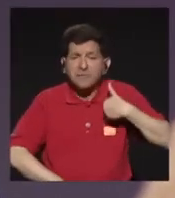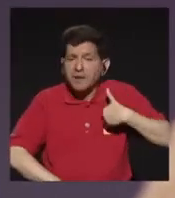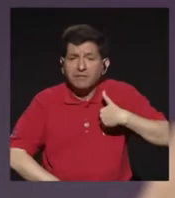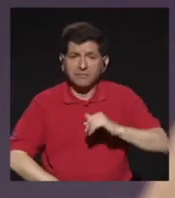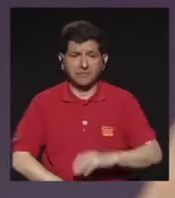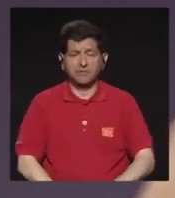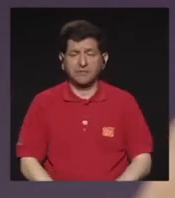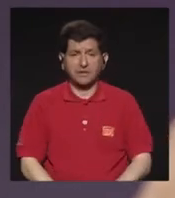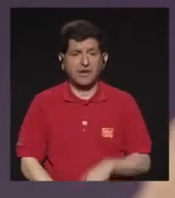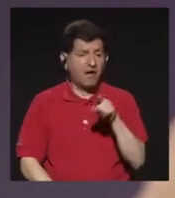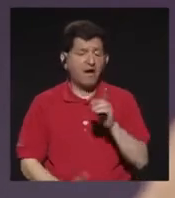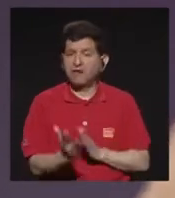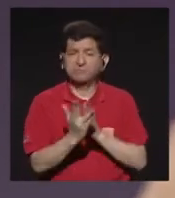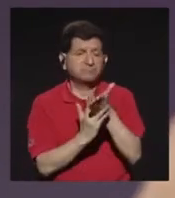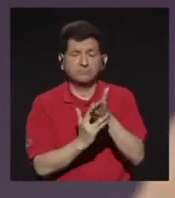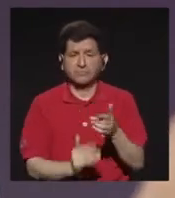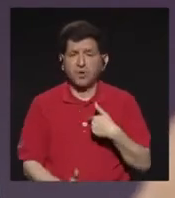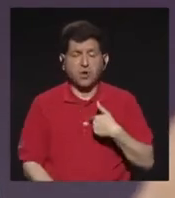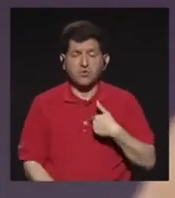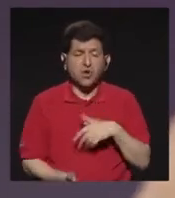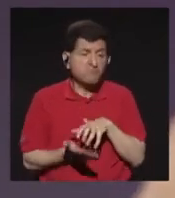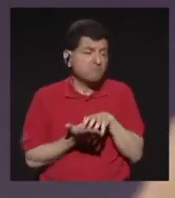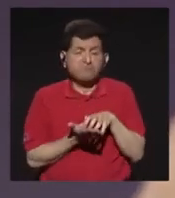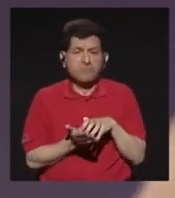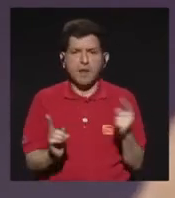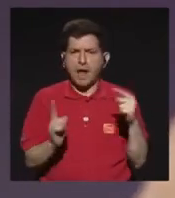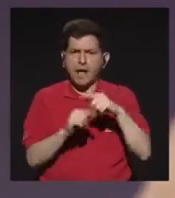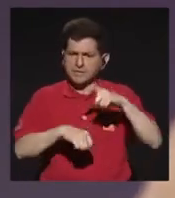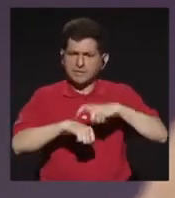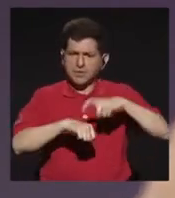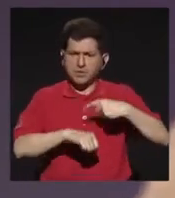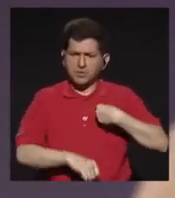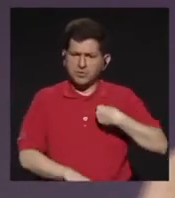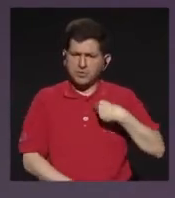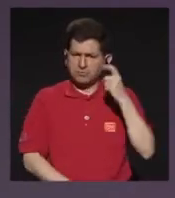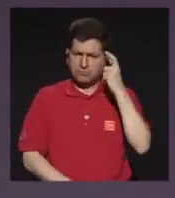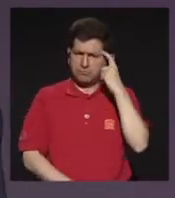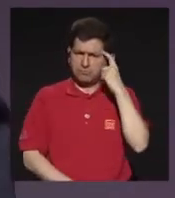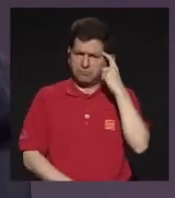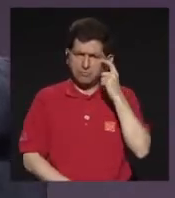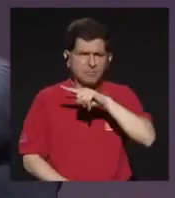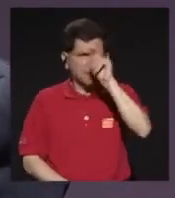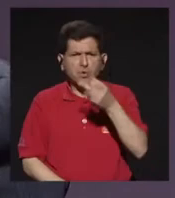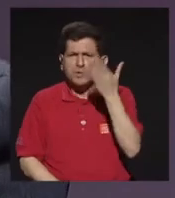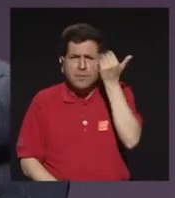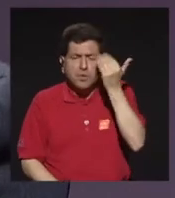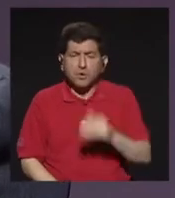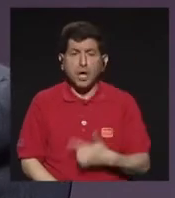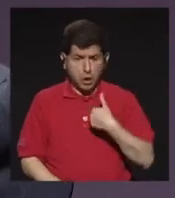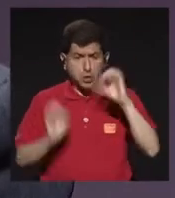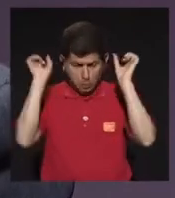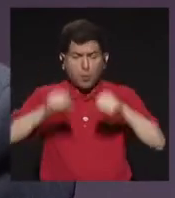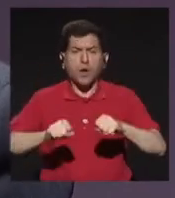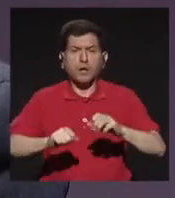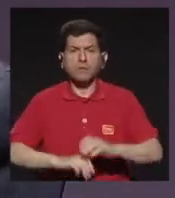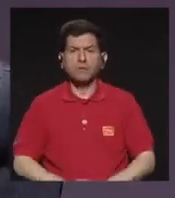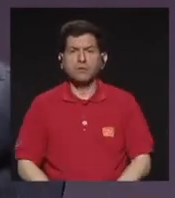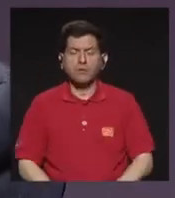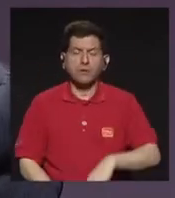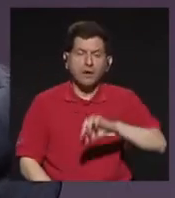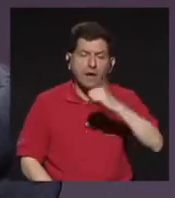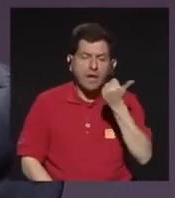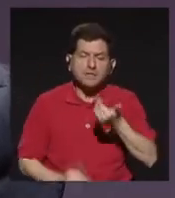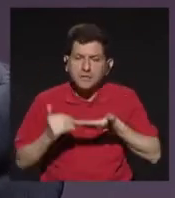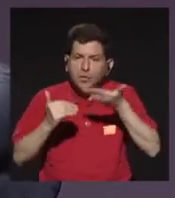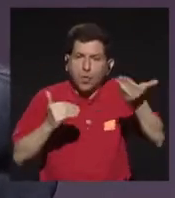entonces no entraba, ni yo me lo cuestionaba, hasta el día que me lo pude cuestionar y entendí que sí. Que sí, pero podía, pero sí, claro. Tenemos, esa es la otra, el